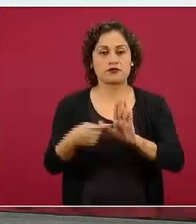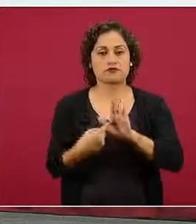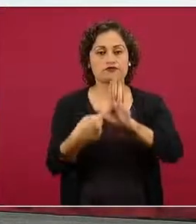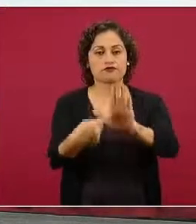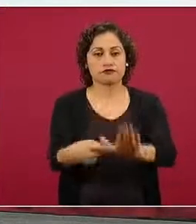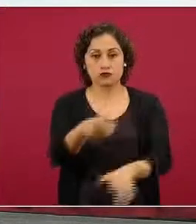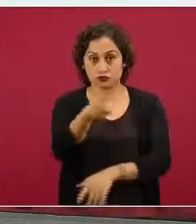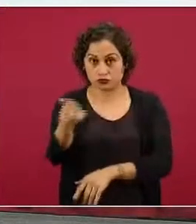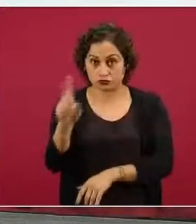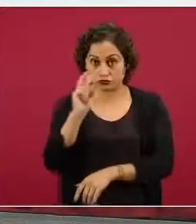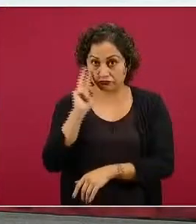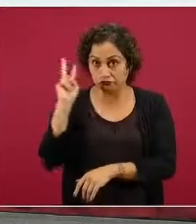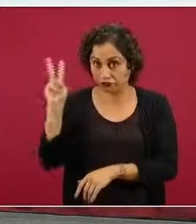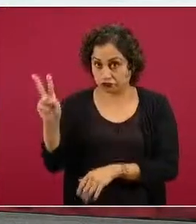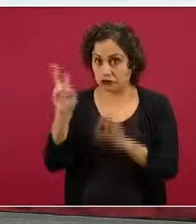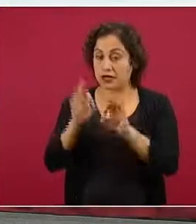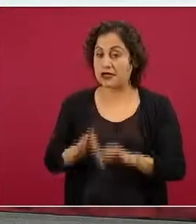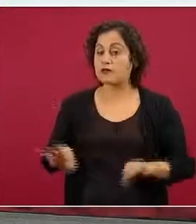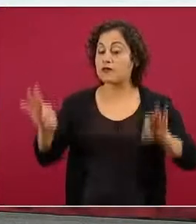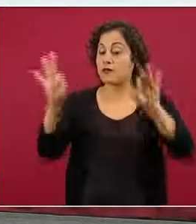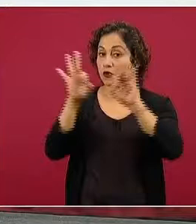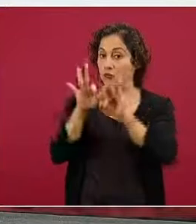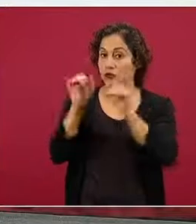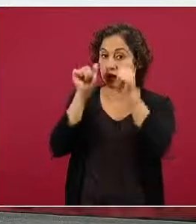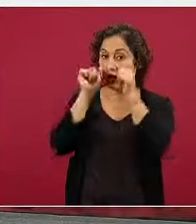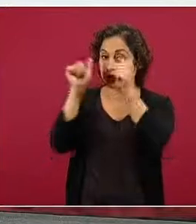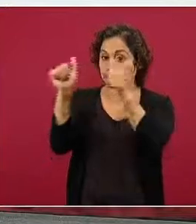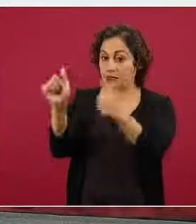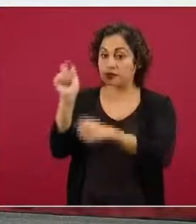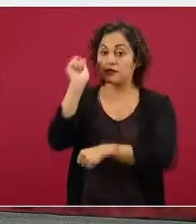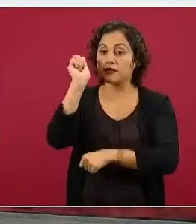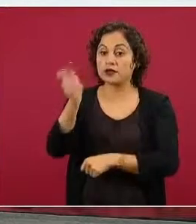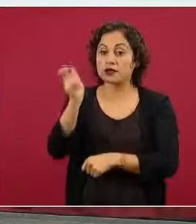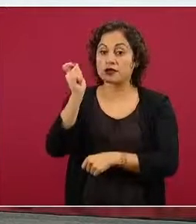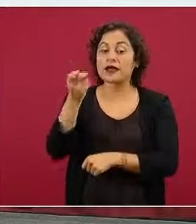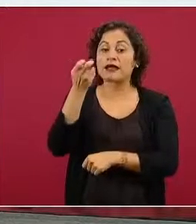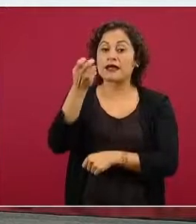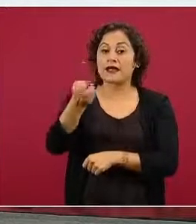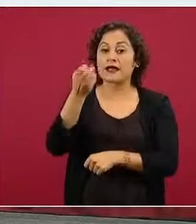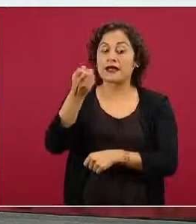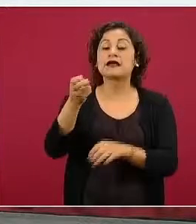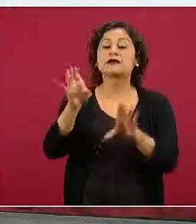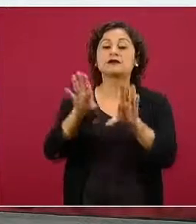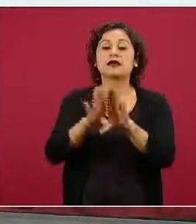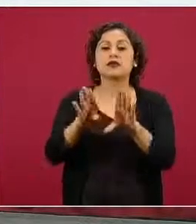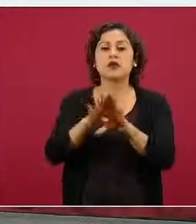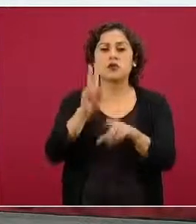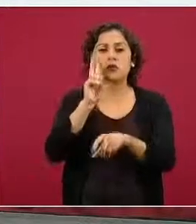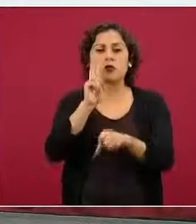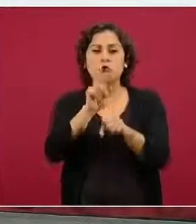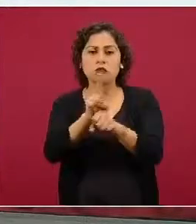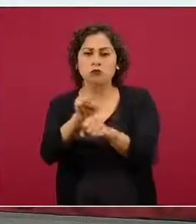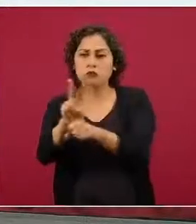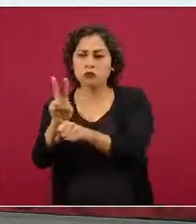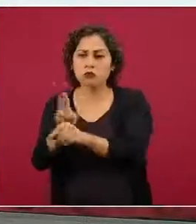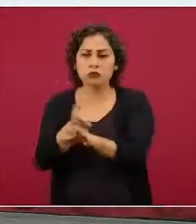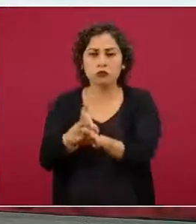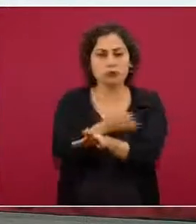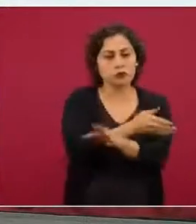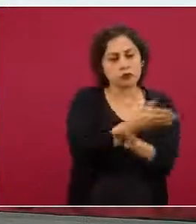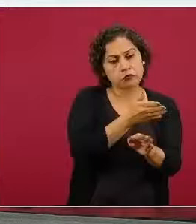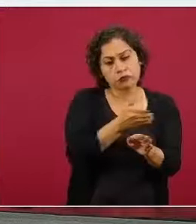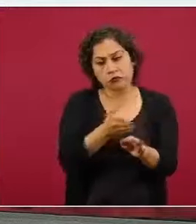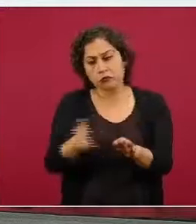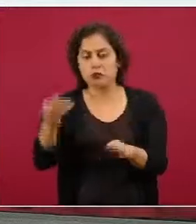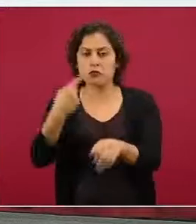esta es la tendencia, la forma de ver cómo se comporta, cómo se ha comportado la epidemia y cómo ha